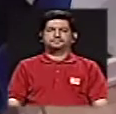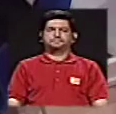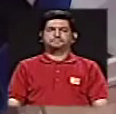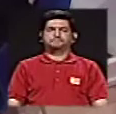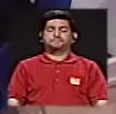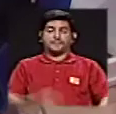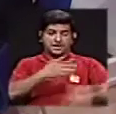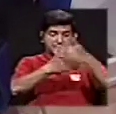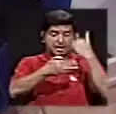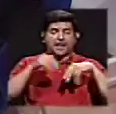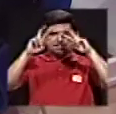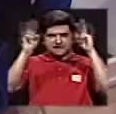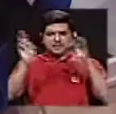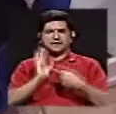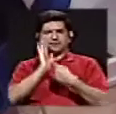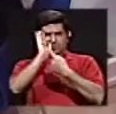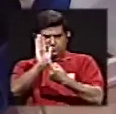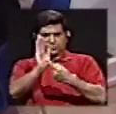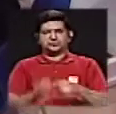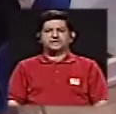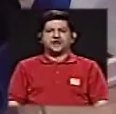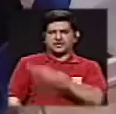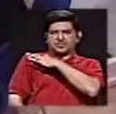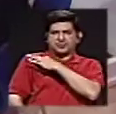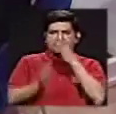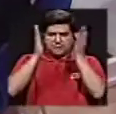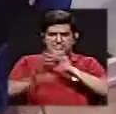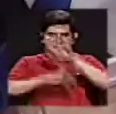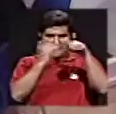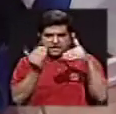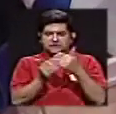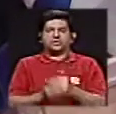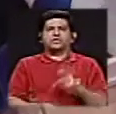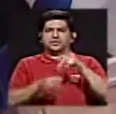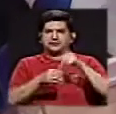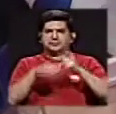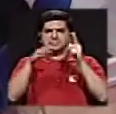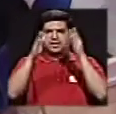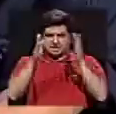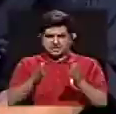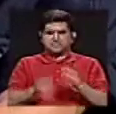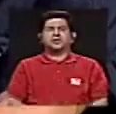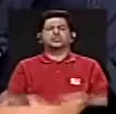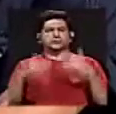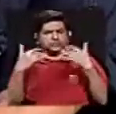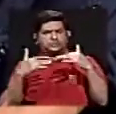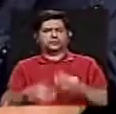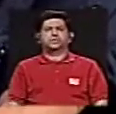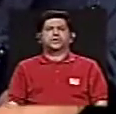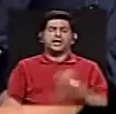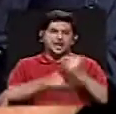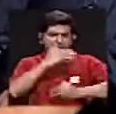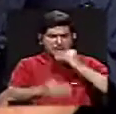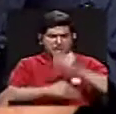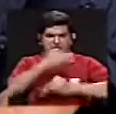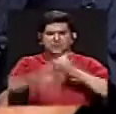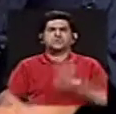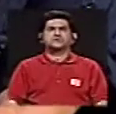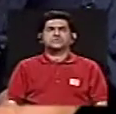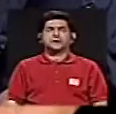antes de entrar en el tema quiero presentar a las invitadas todas ellas participaron bastante en lo que fue ese proceso de